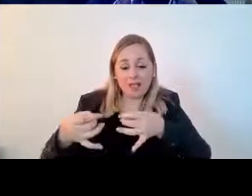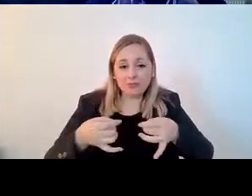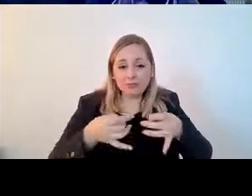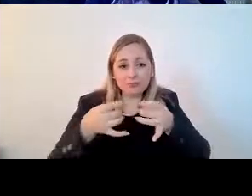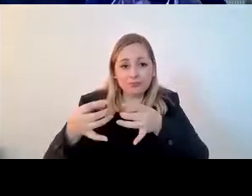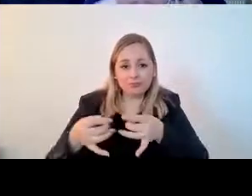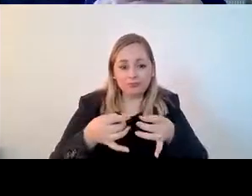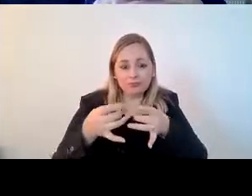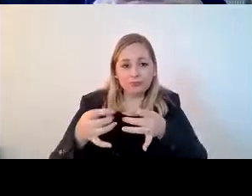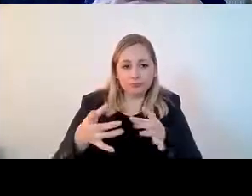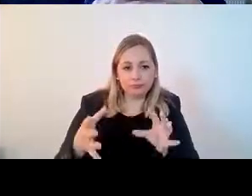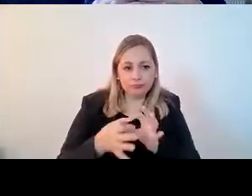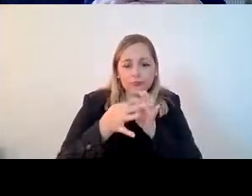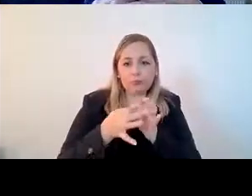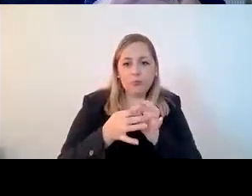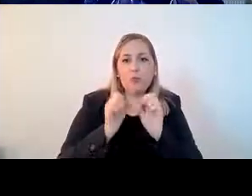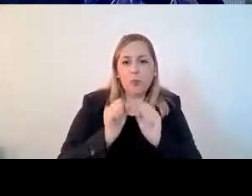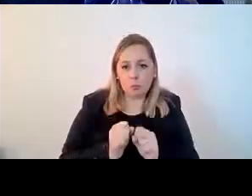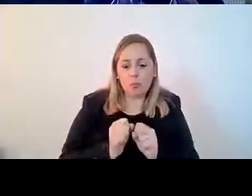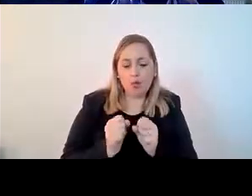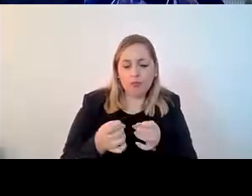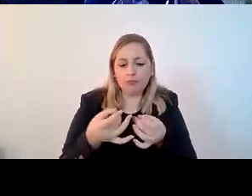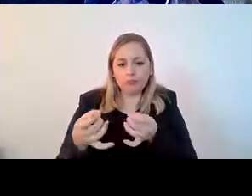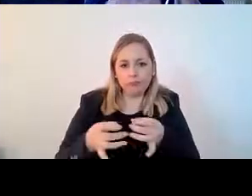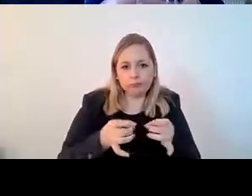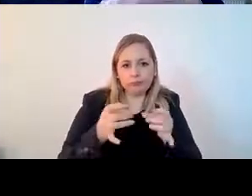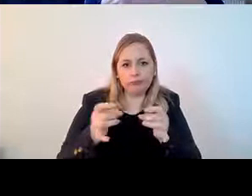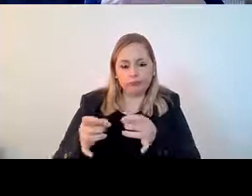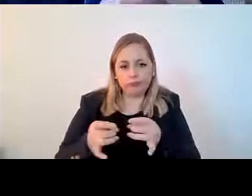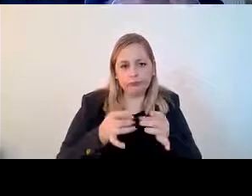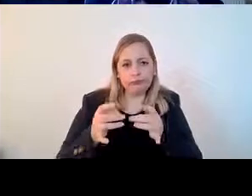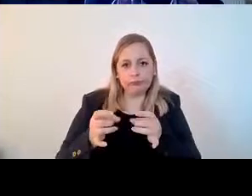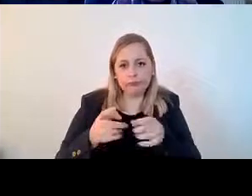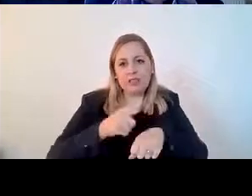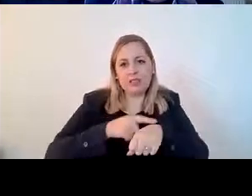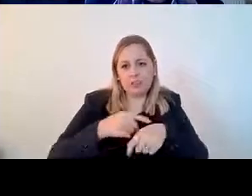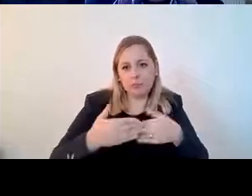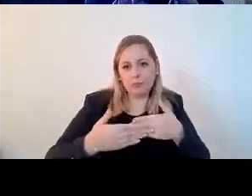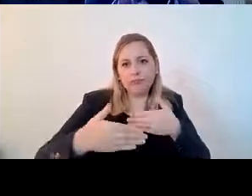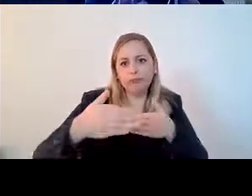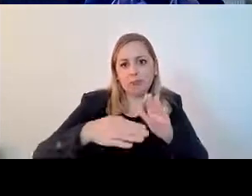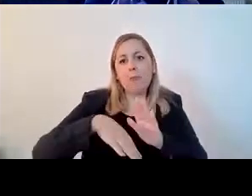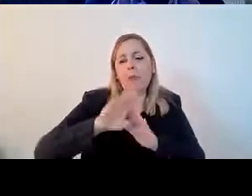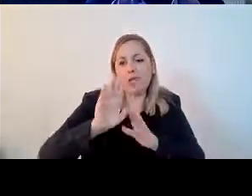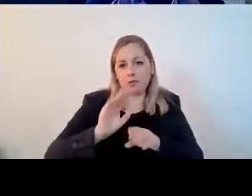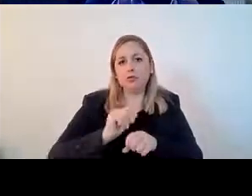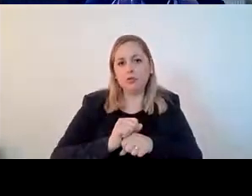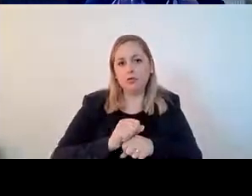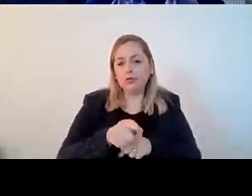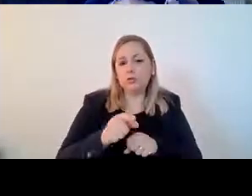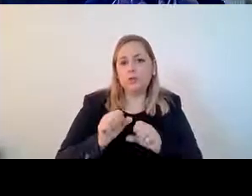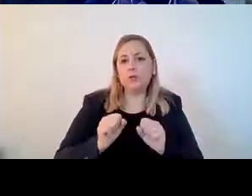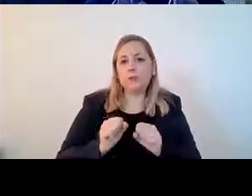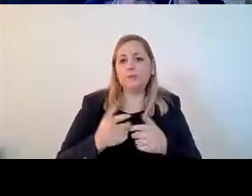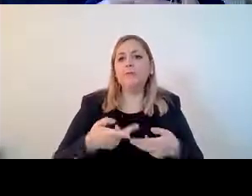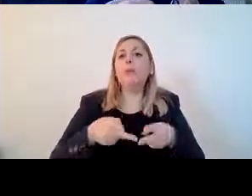especializadas se activen con un lapso de tiempo mayor y van con ello